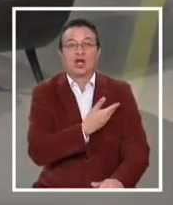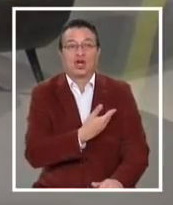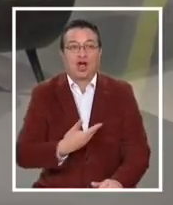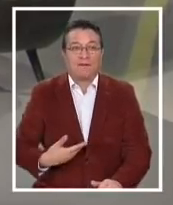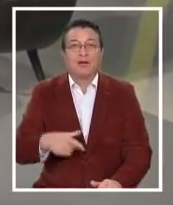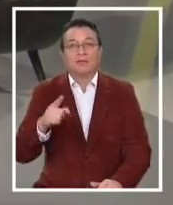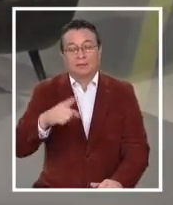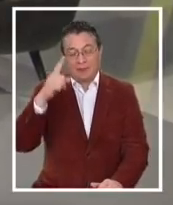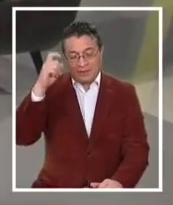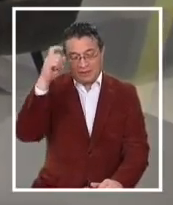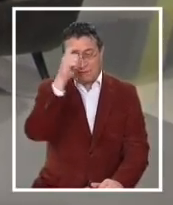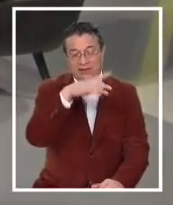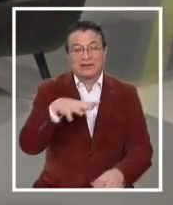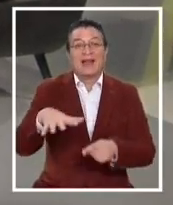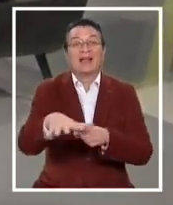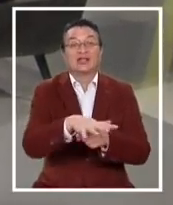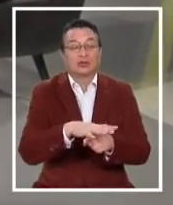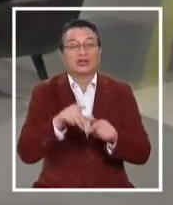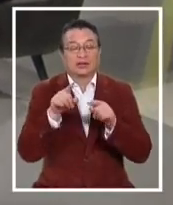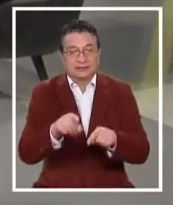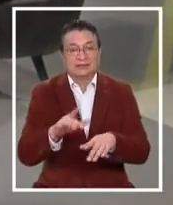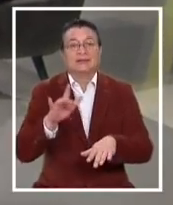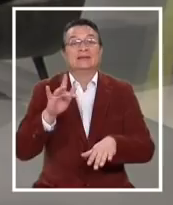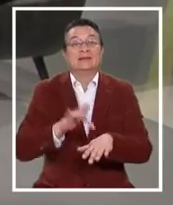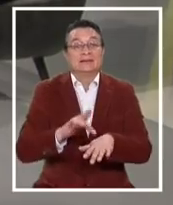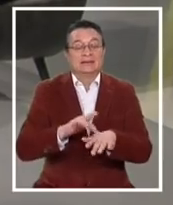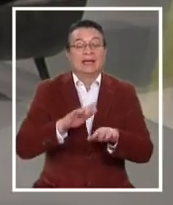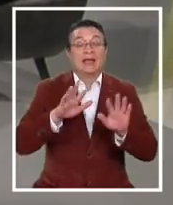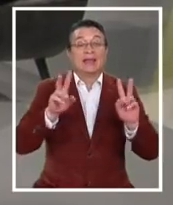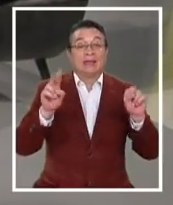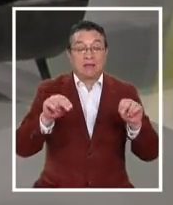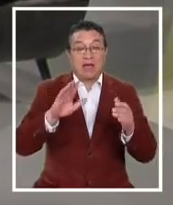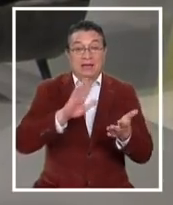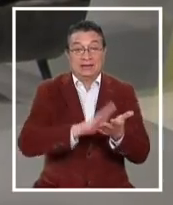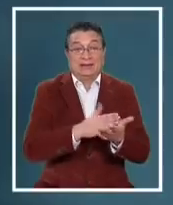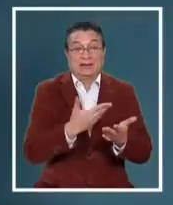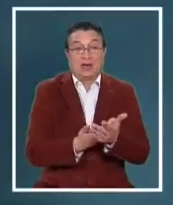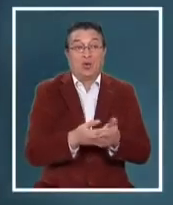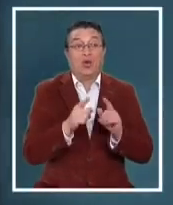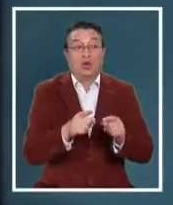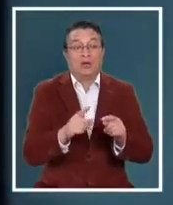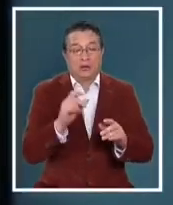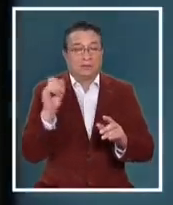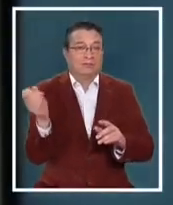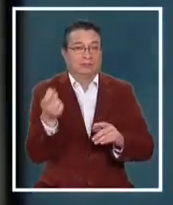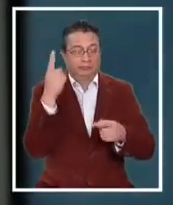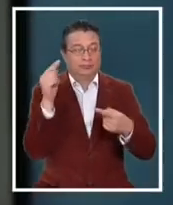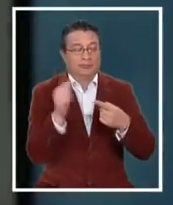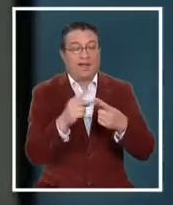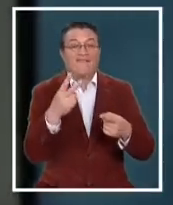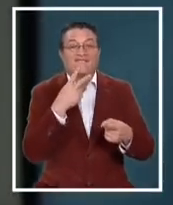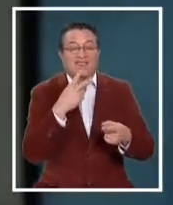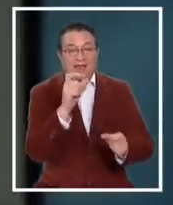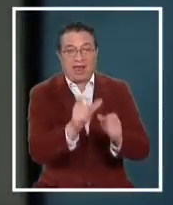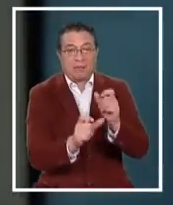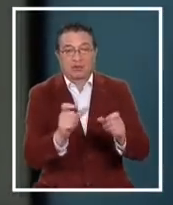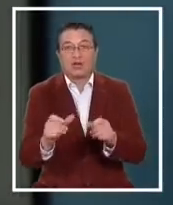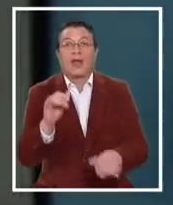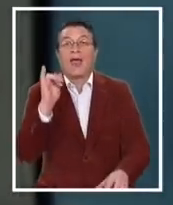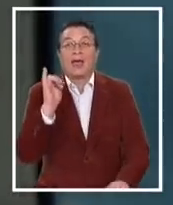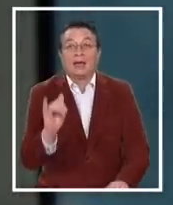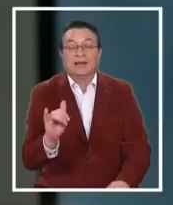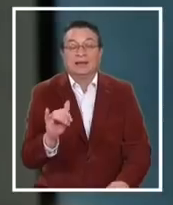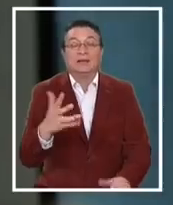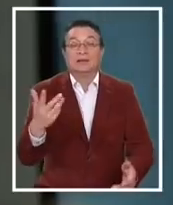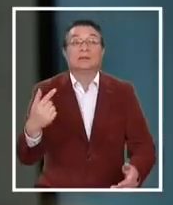la complejidad de la situación hace que esa tensión entre lo sanitario como una prioridad, la salud, la vida de las personas, y